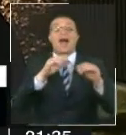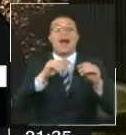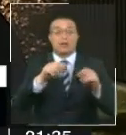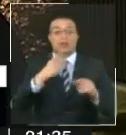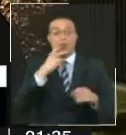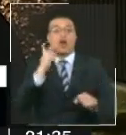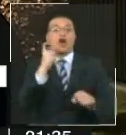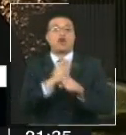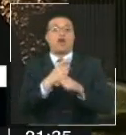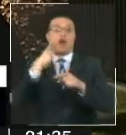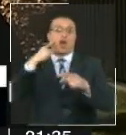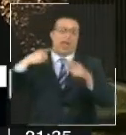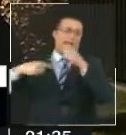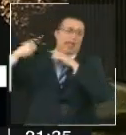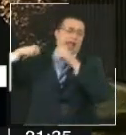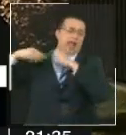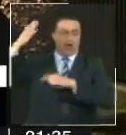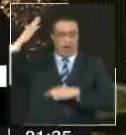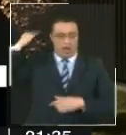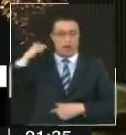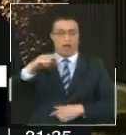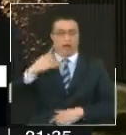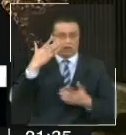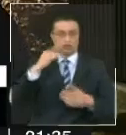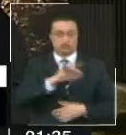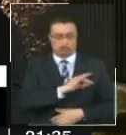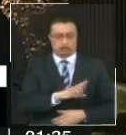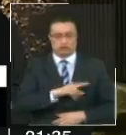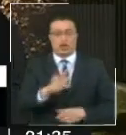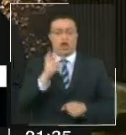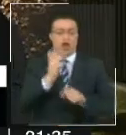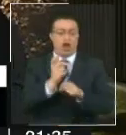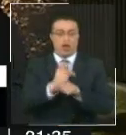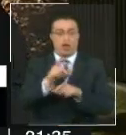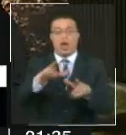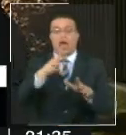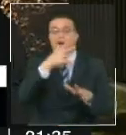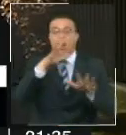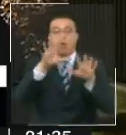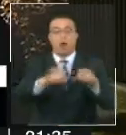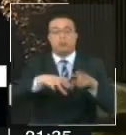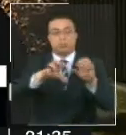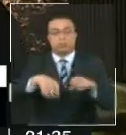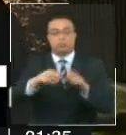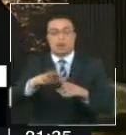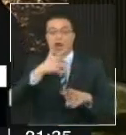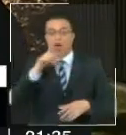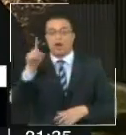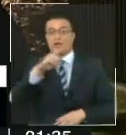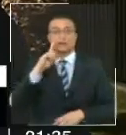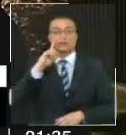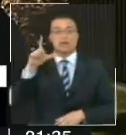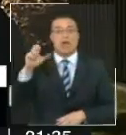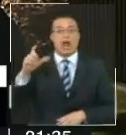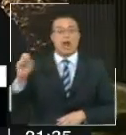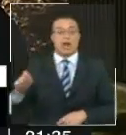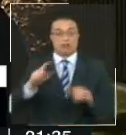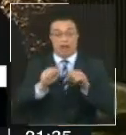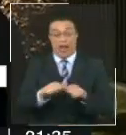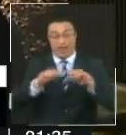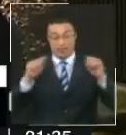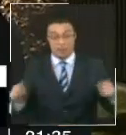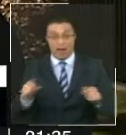histórico que durante el siglo XX chile ha tenido respecto de las aguas del silala y adicionalmente